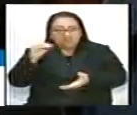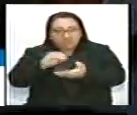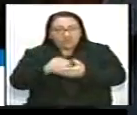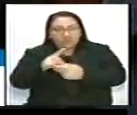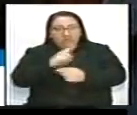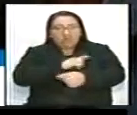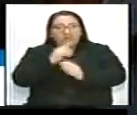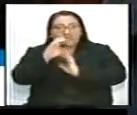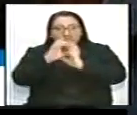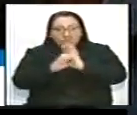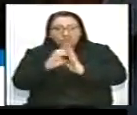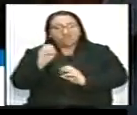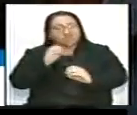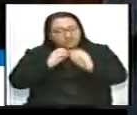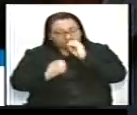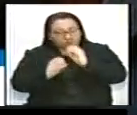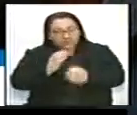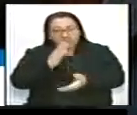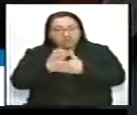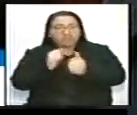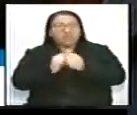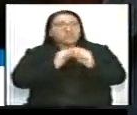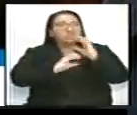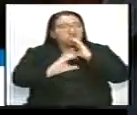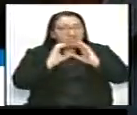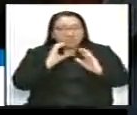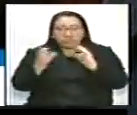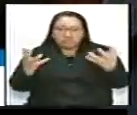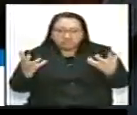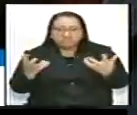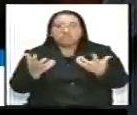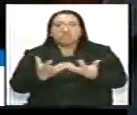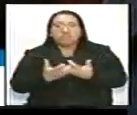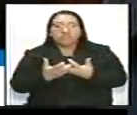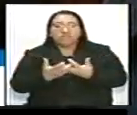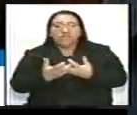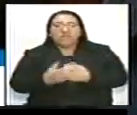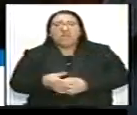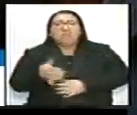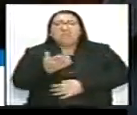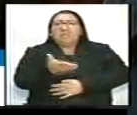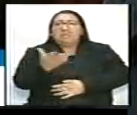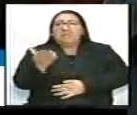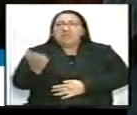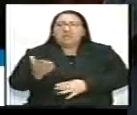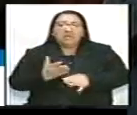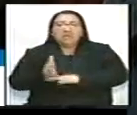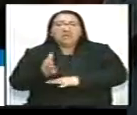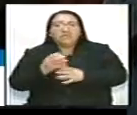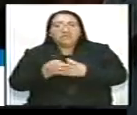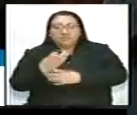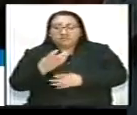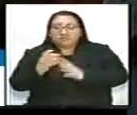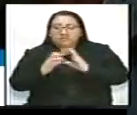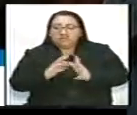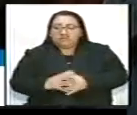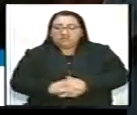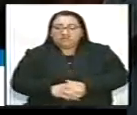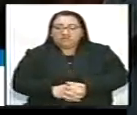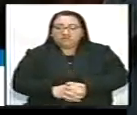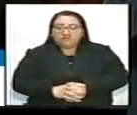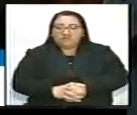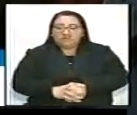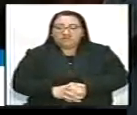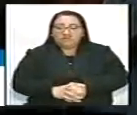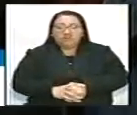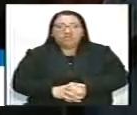constitucional y resuelva esos problemas con el diálogo, con el consenso. Tan que pide acá a nuestro colega que vaya a Arequipa y que converse.